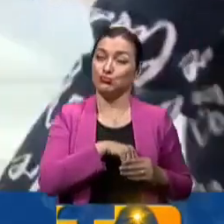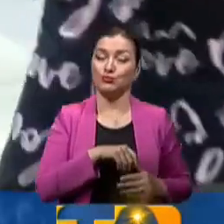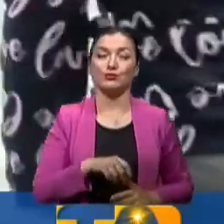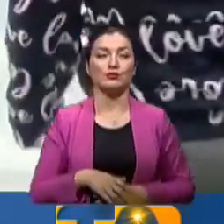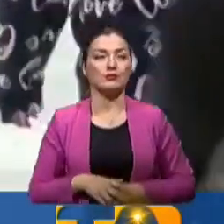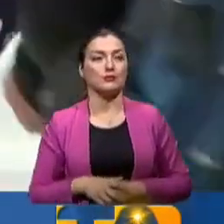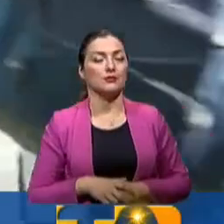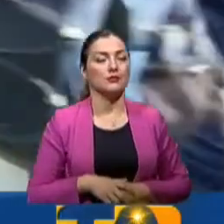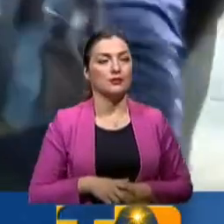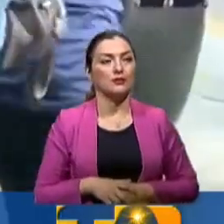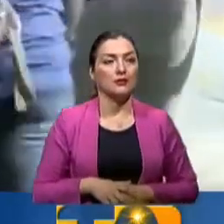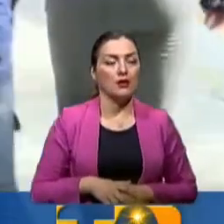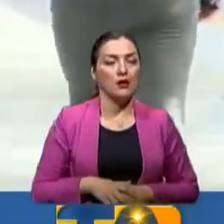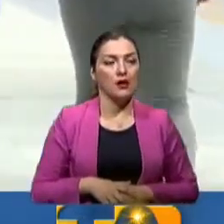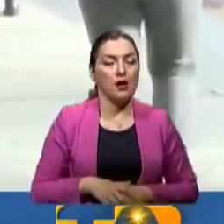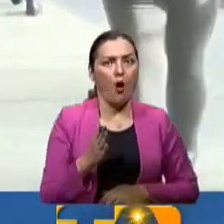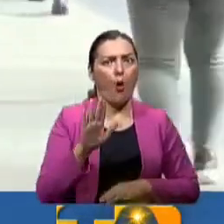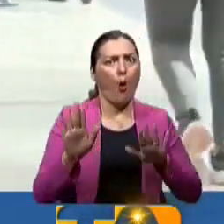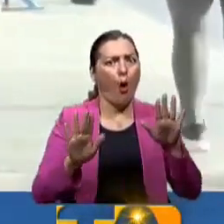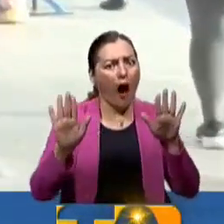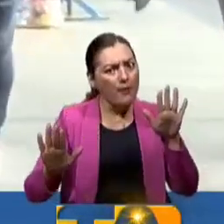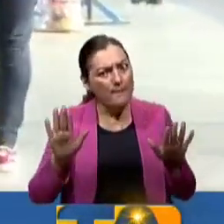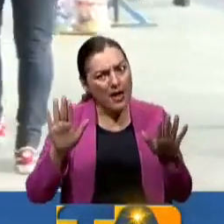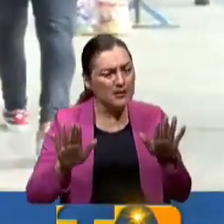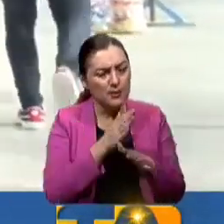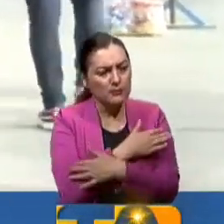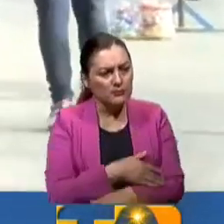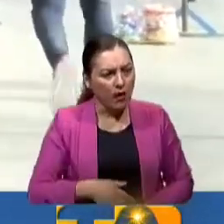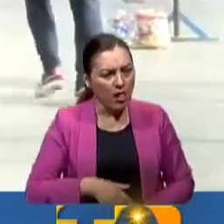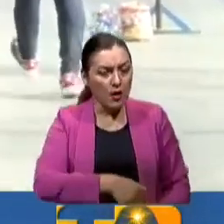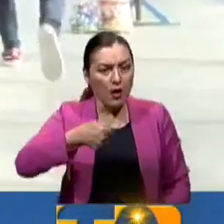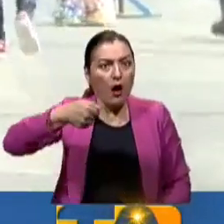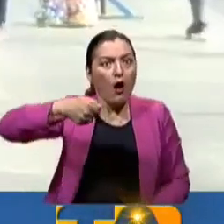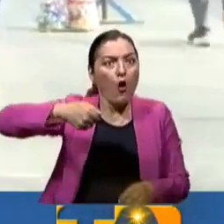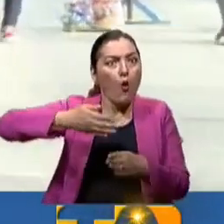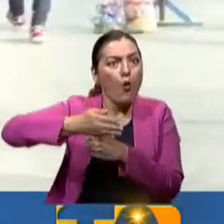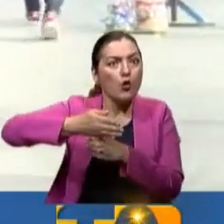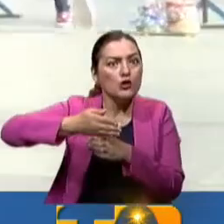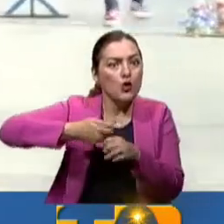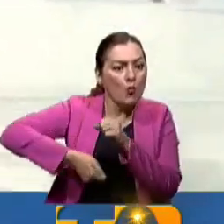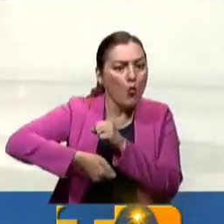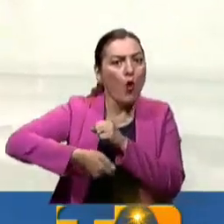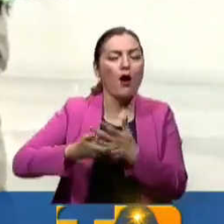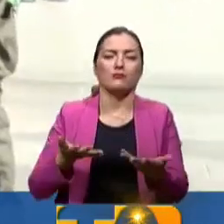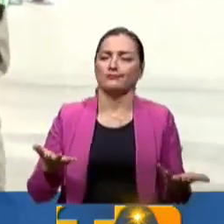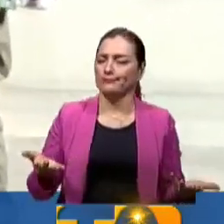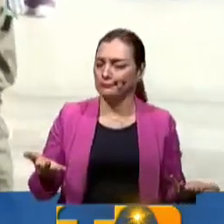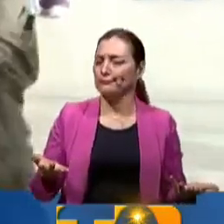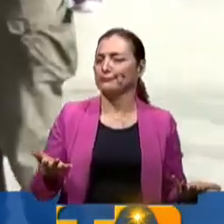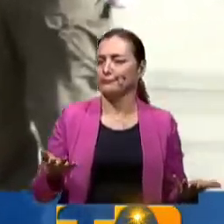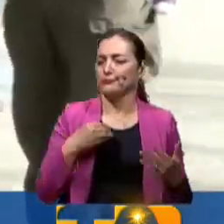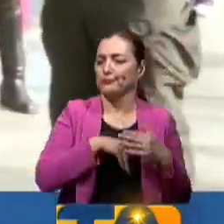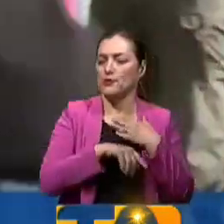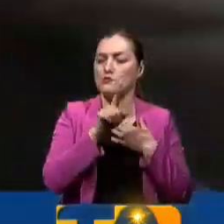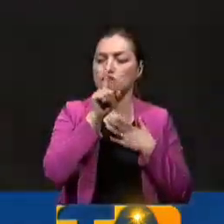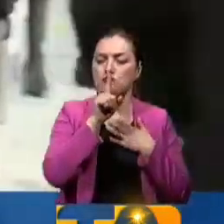manera encontramos objetos punzantes, cuchillos también, que permiten a ellos de alguna manera, a las personas que están trasladándose en este